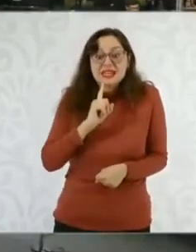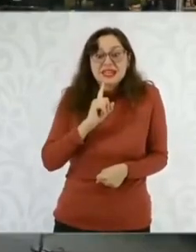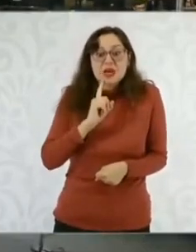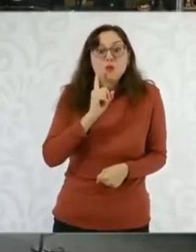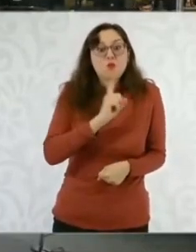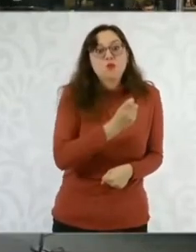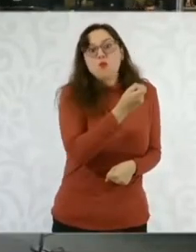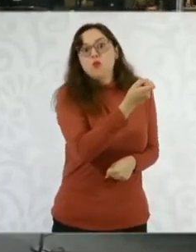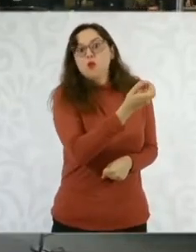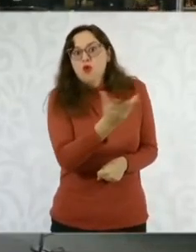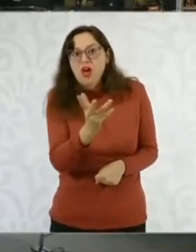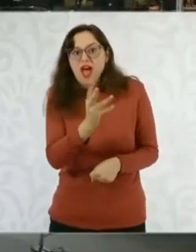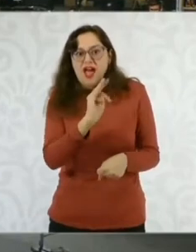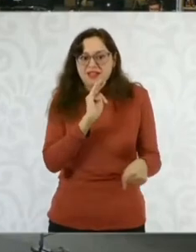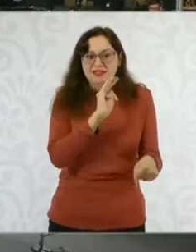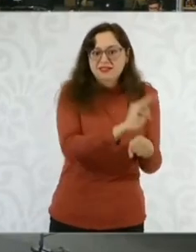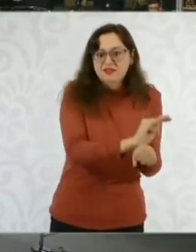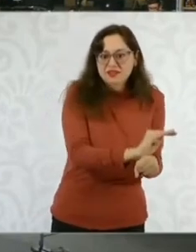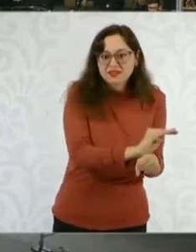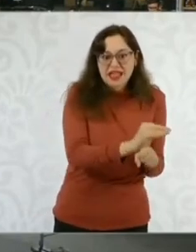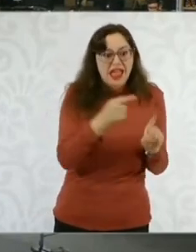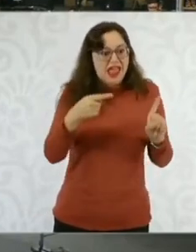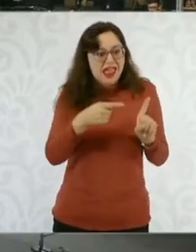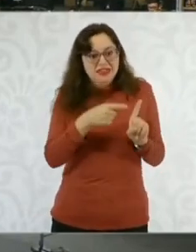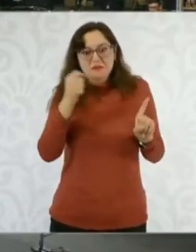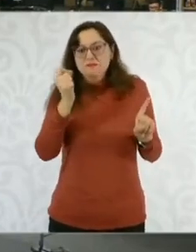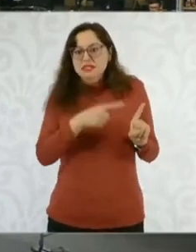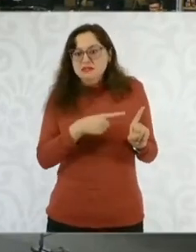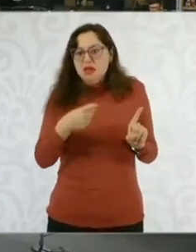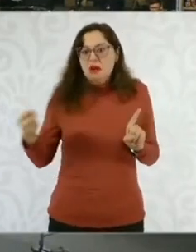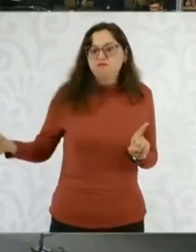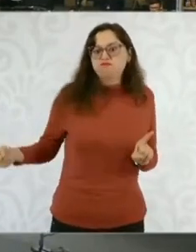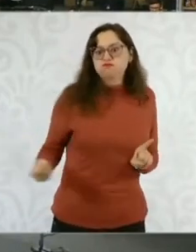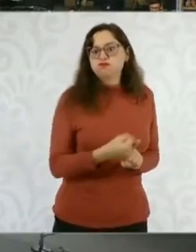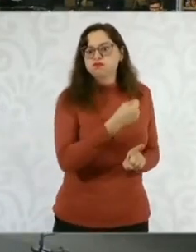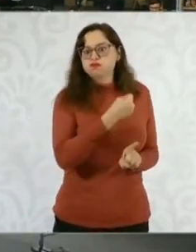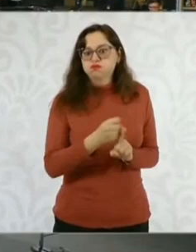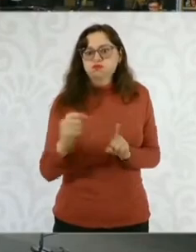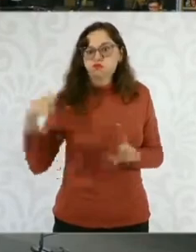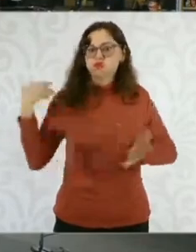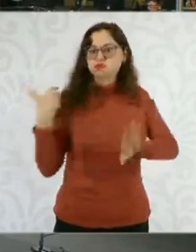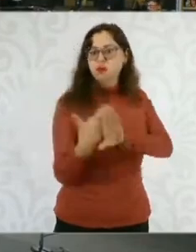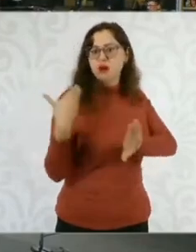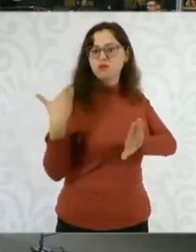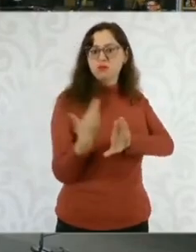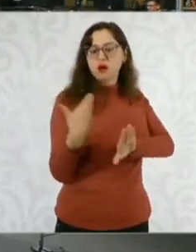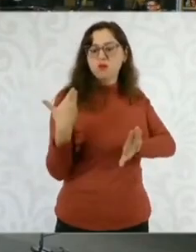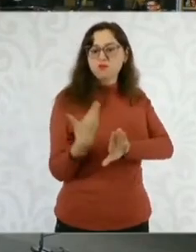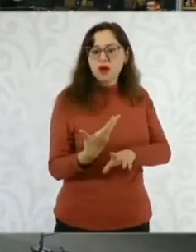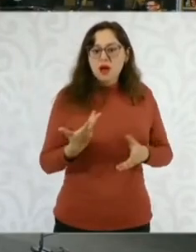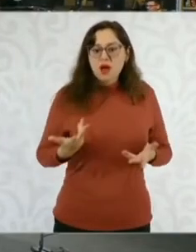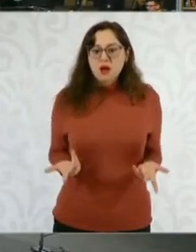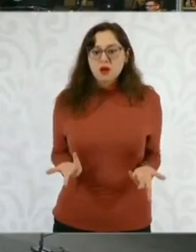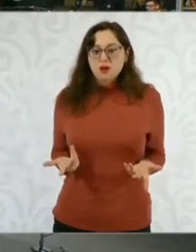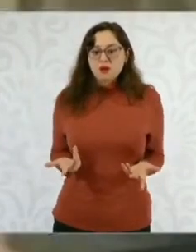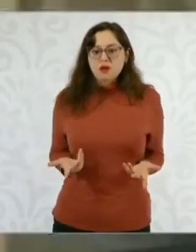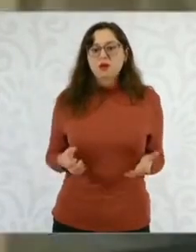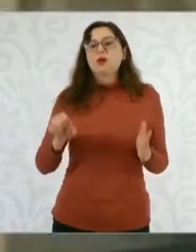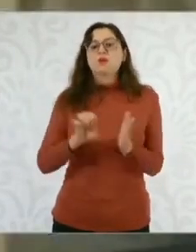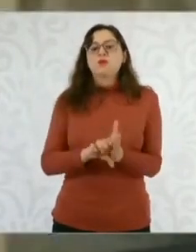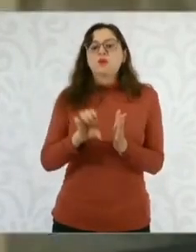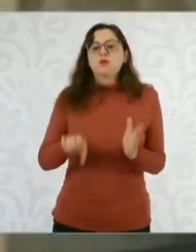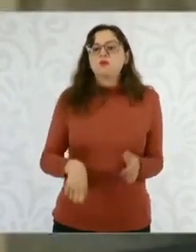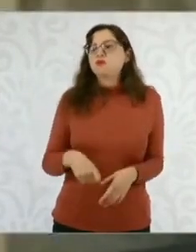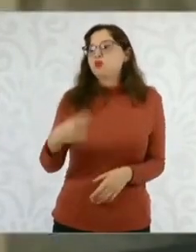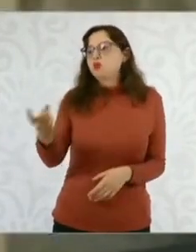que está atendiendo y enfrentando precisamente esas violencias, ¿no? Y que sabemos qué tipo de, por ejemplo, un empresario, ¿no? Que ni vale la